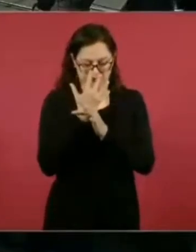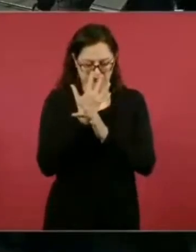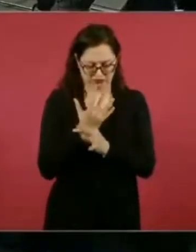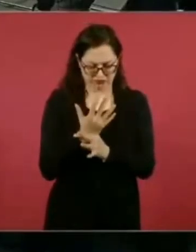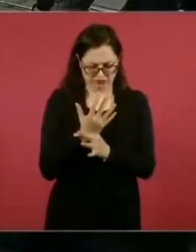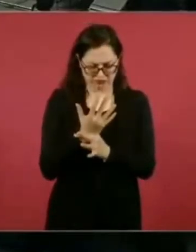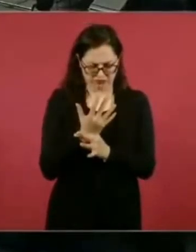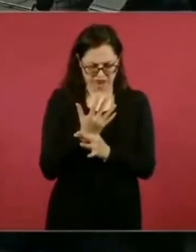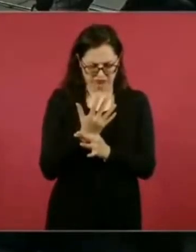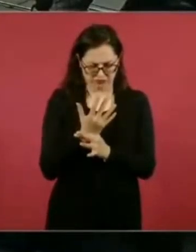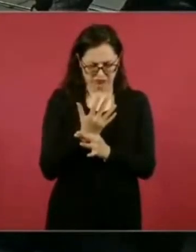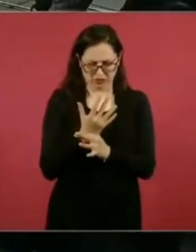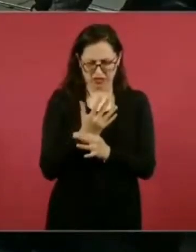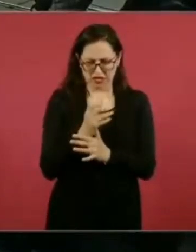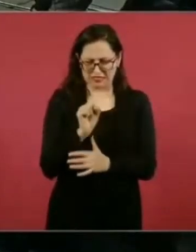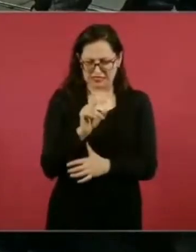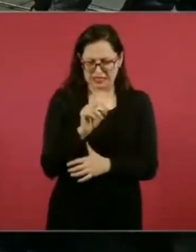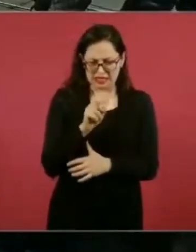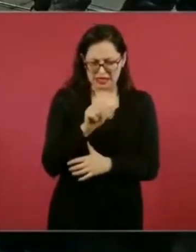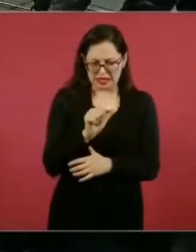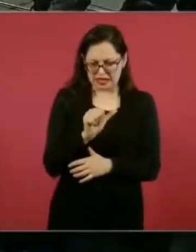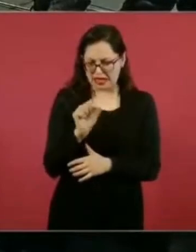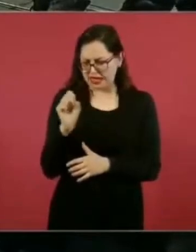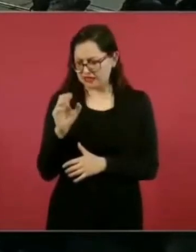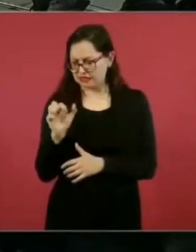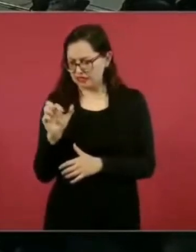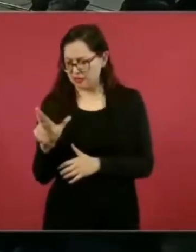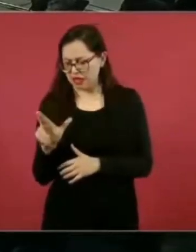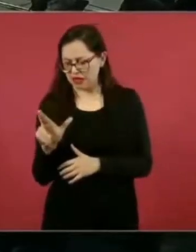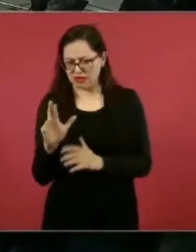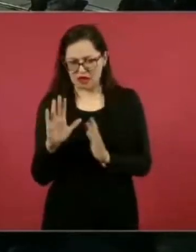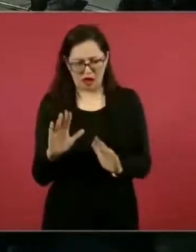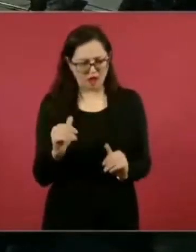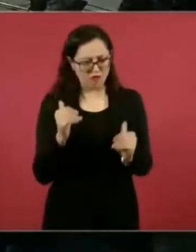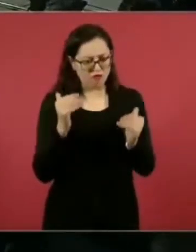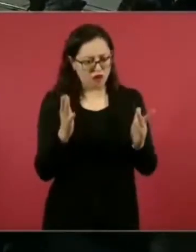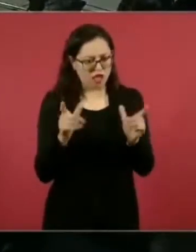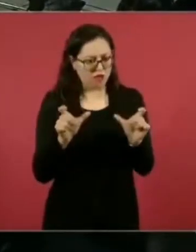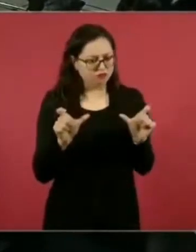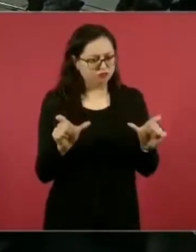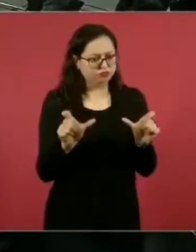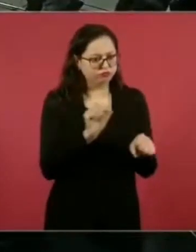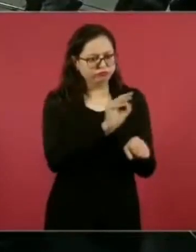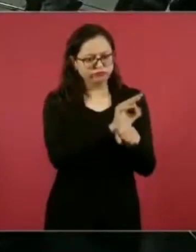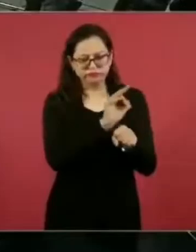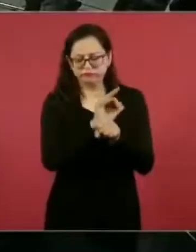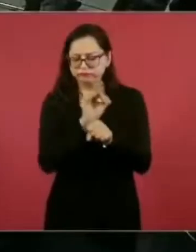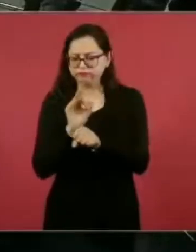podían hacerse cargo de tareas de seguridad pública.